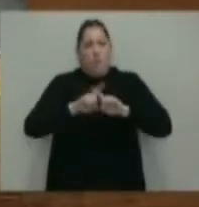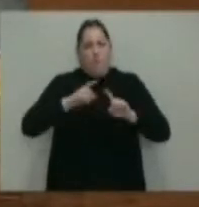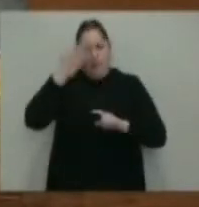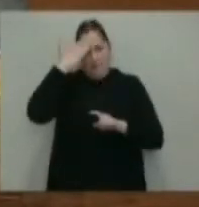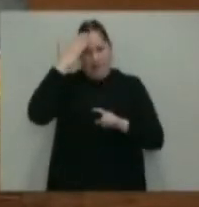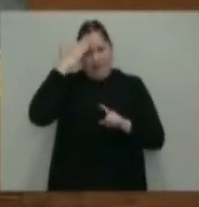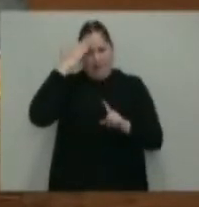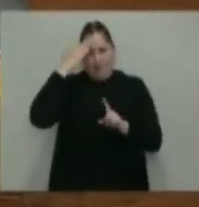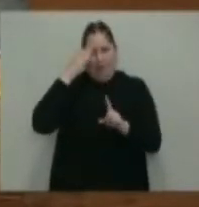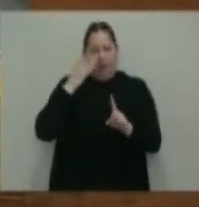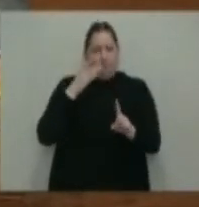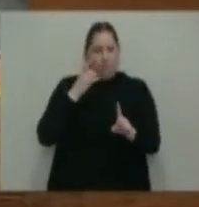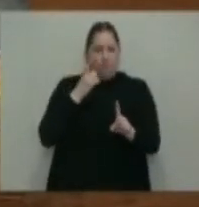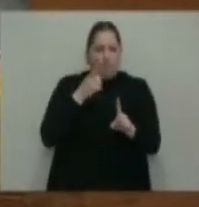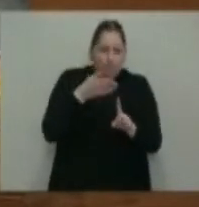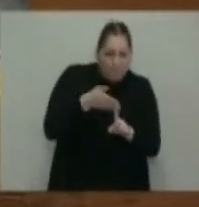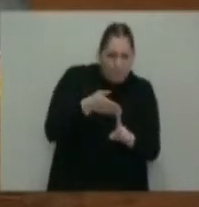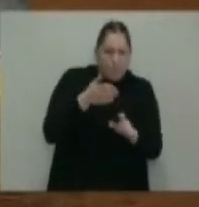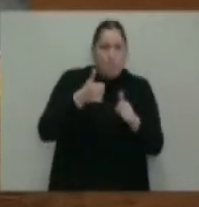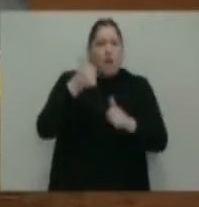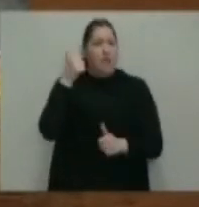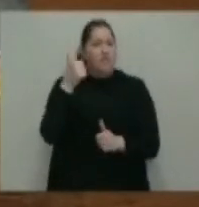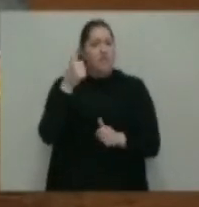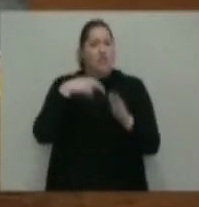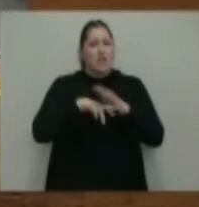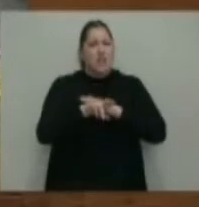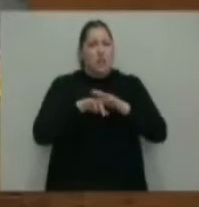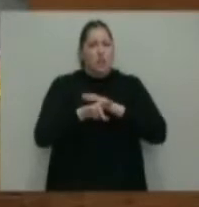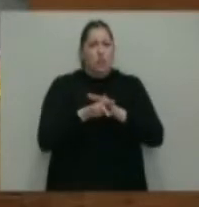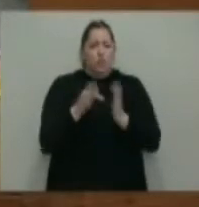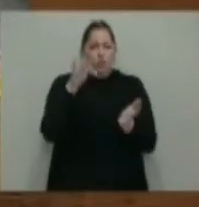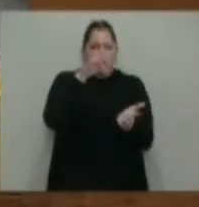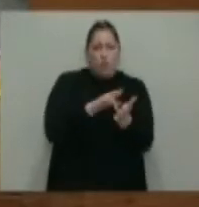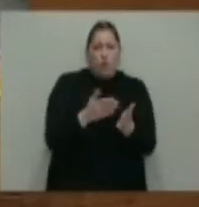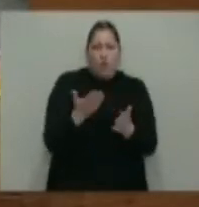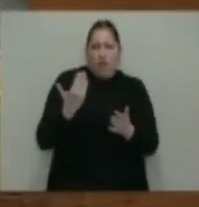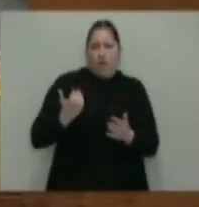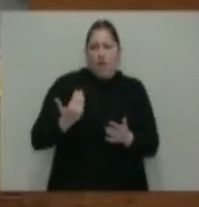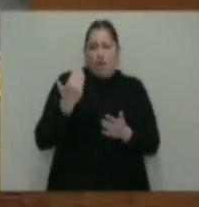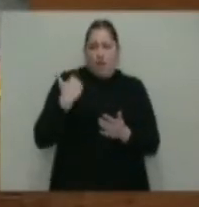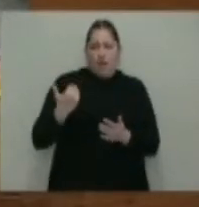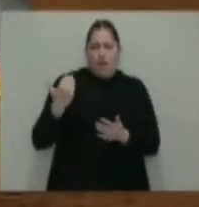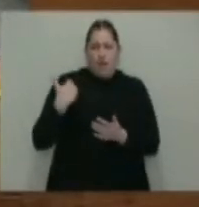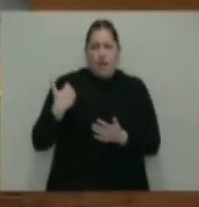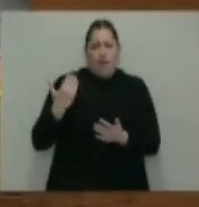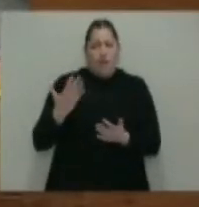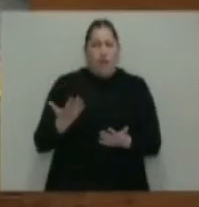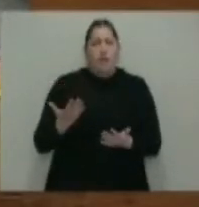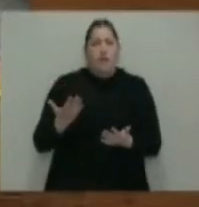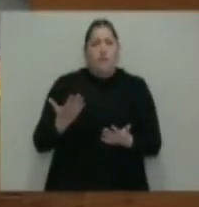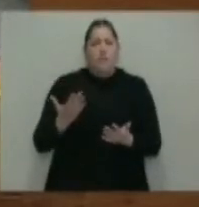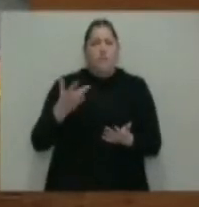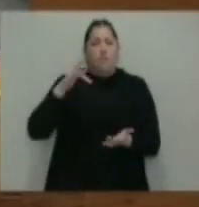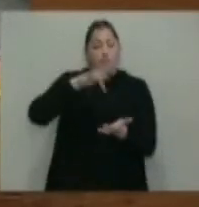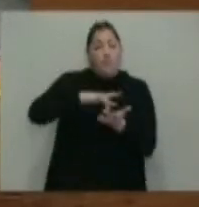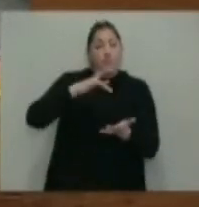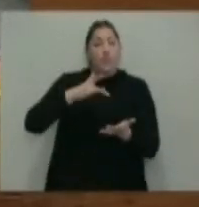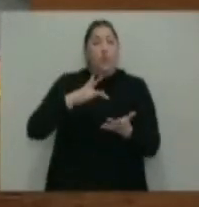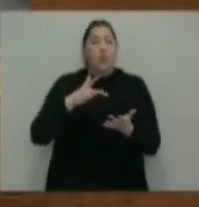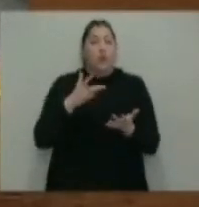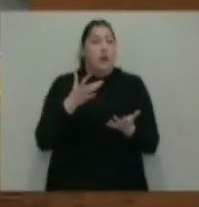que no podemos desconocer los recursos de los que hemos dispuesto en los últimos tiempos. Recursos en